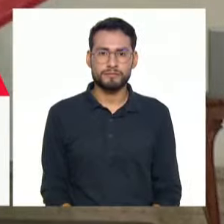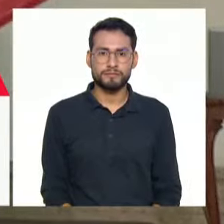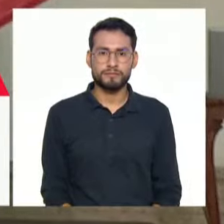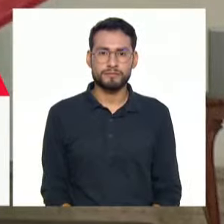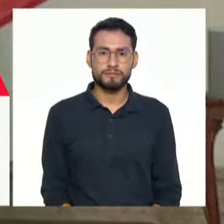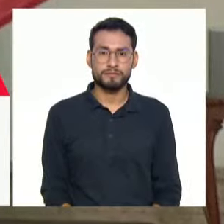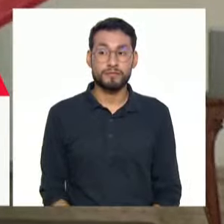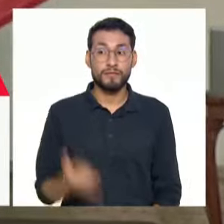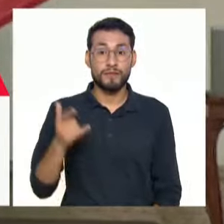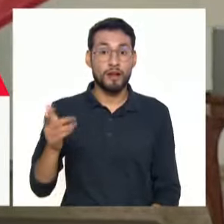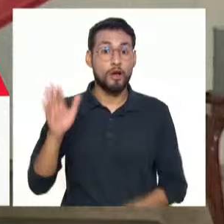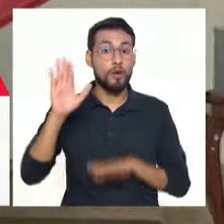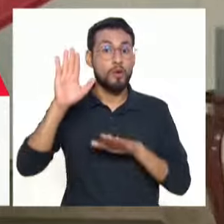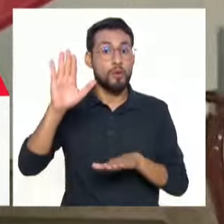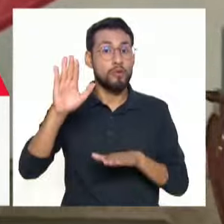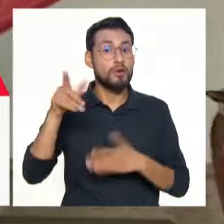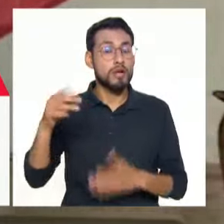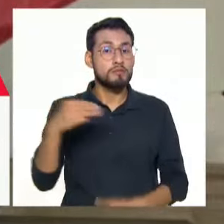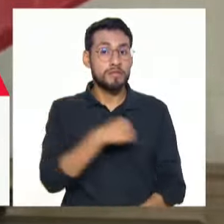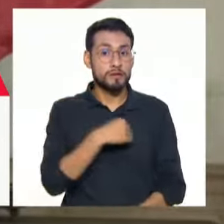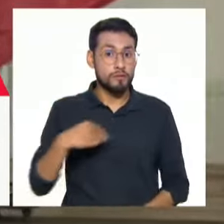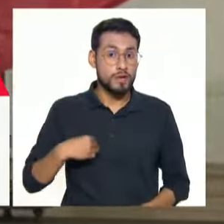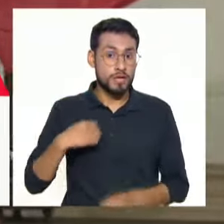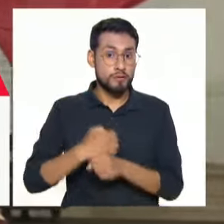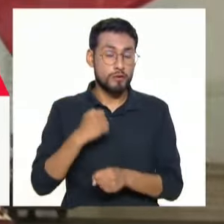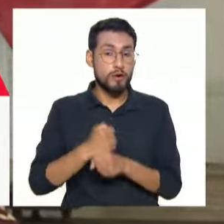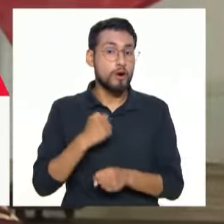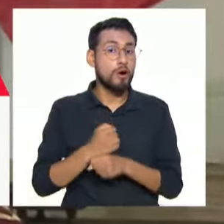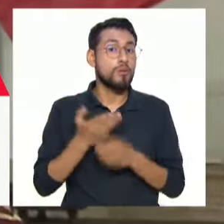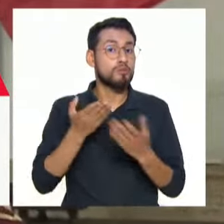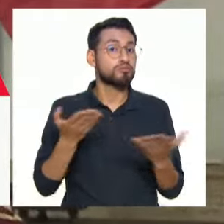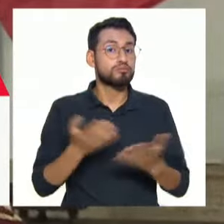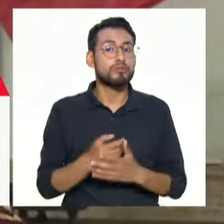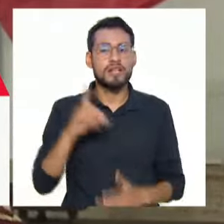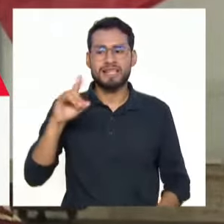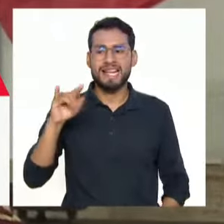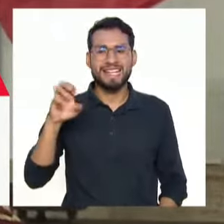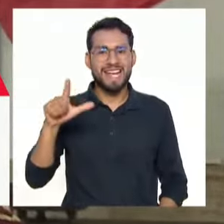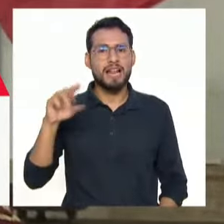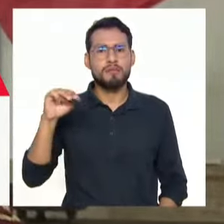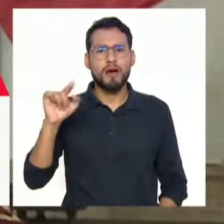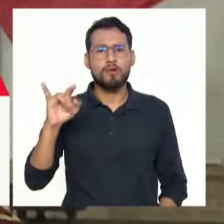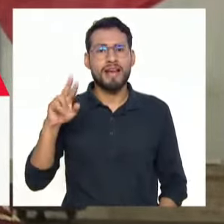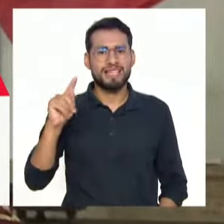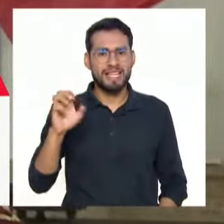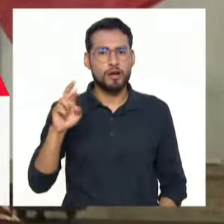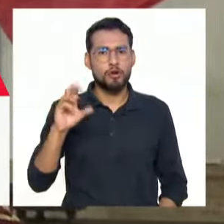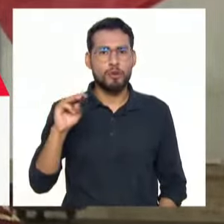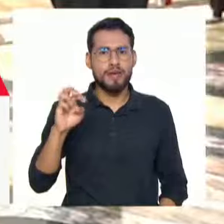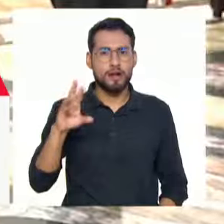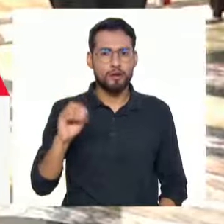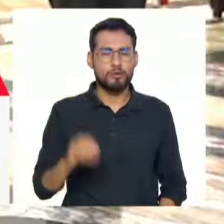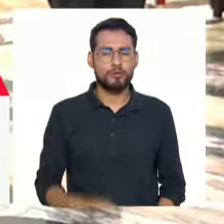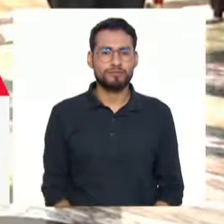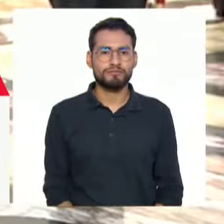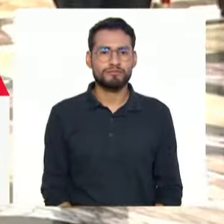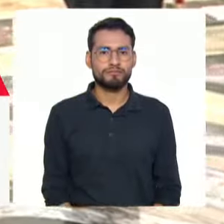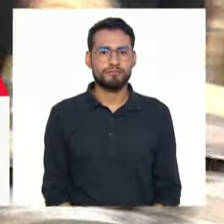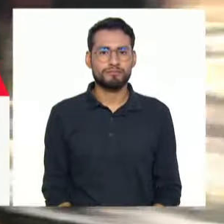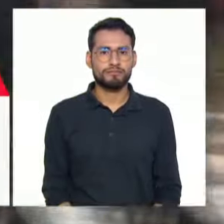Acaba de juramentar en el Ministerio de Trabajo y Promoción del Empleo Daniel Maurate Romero.